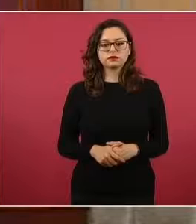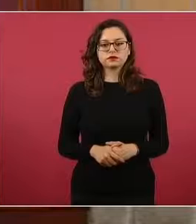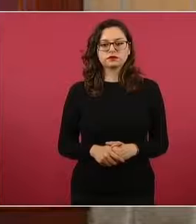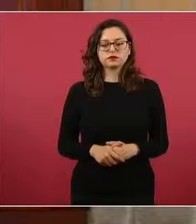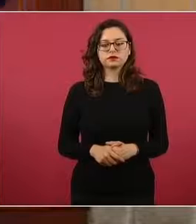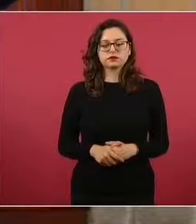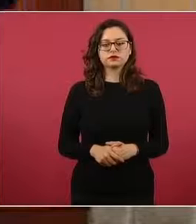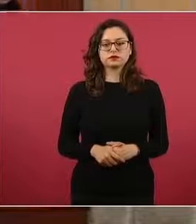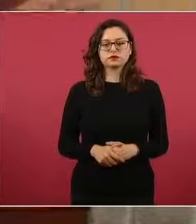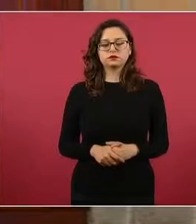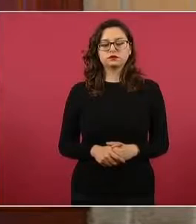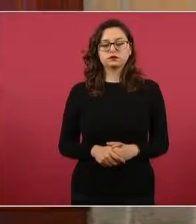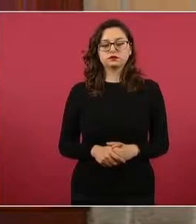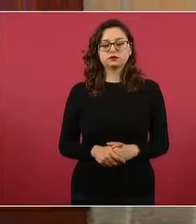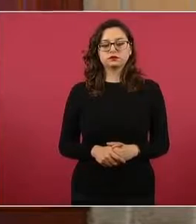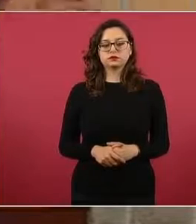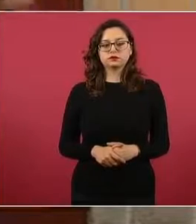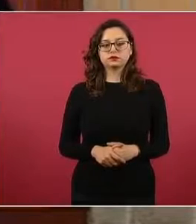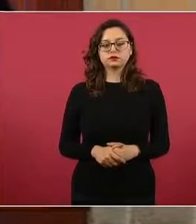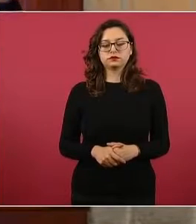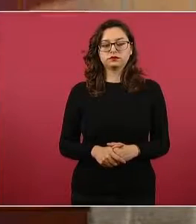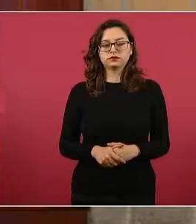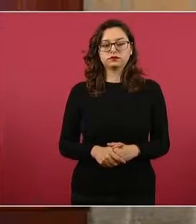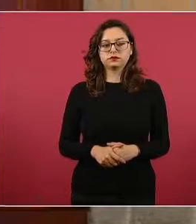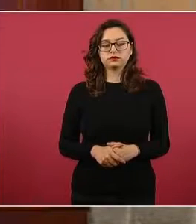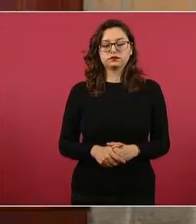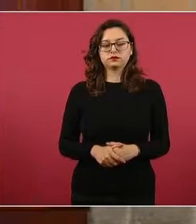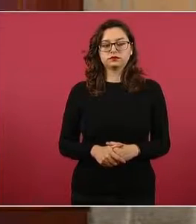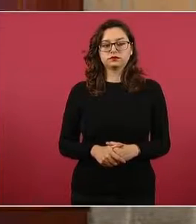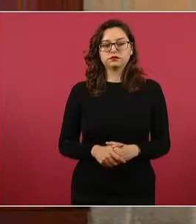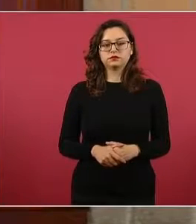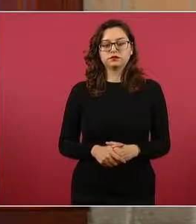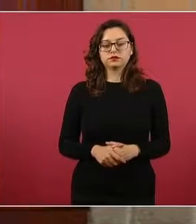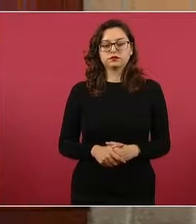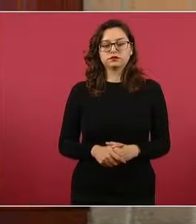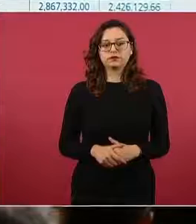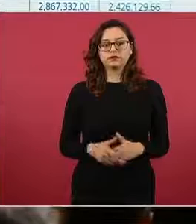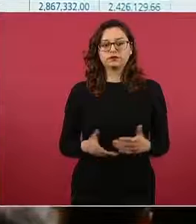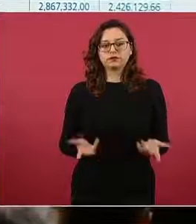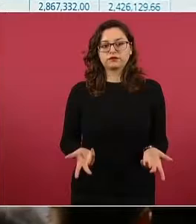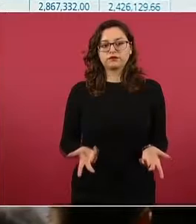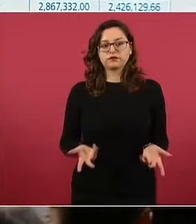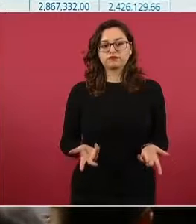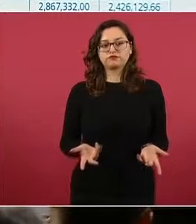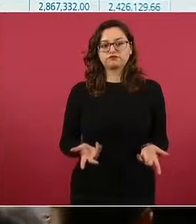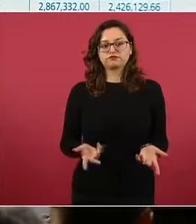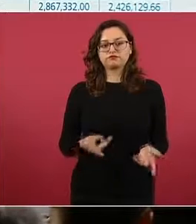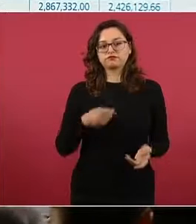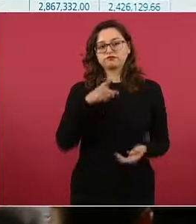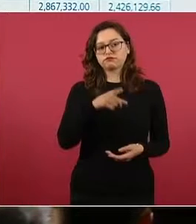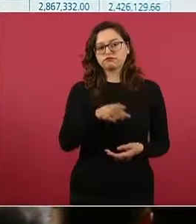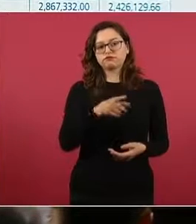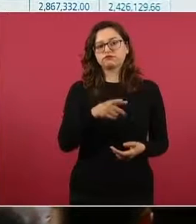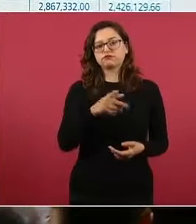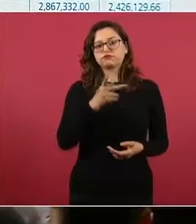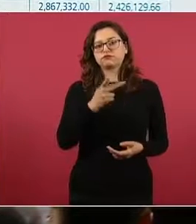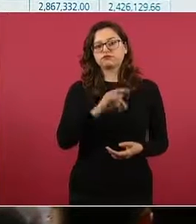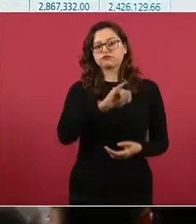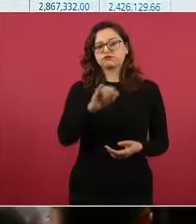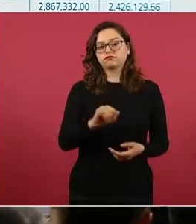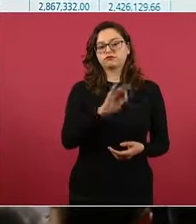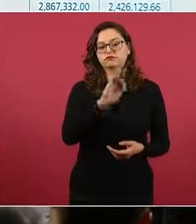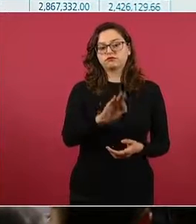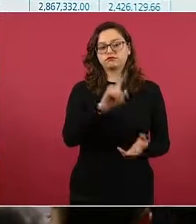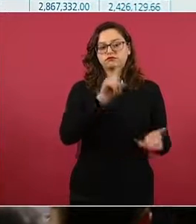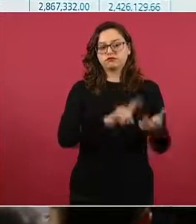con los amparos, de todas maneras ya no se gana lo mismo en el Poder Judicial. Y habían en